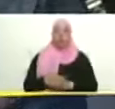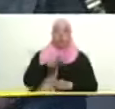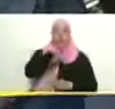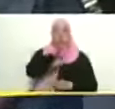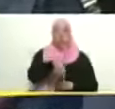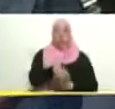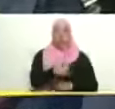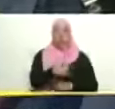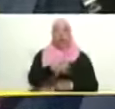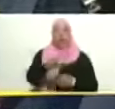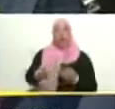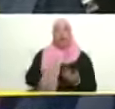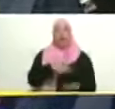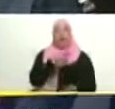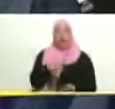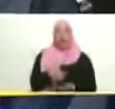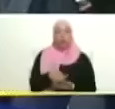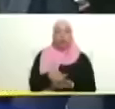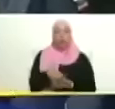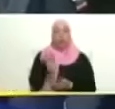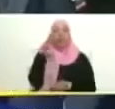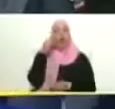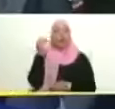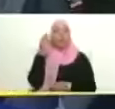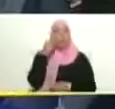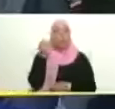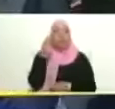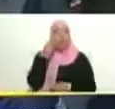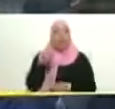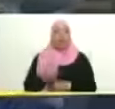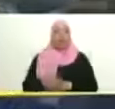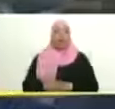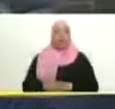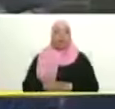Universidad Nacional Experimental.